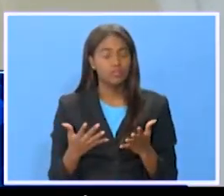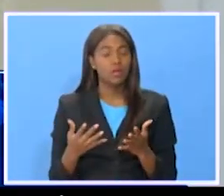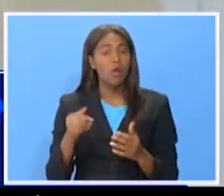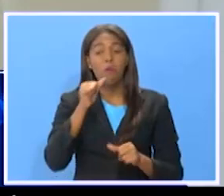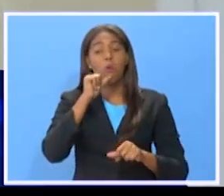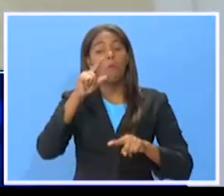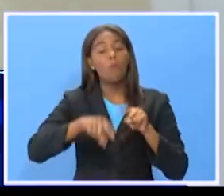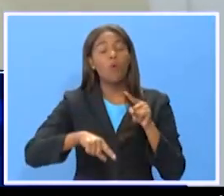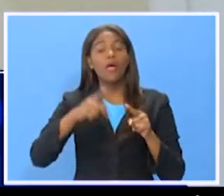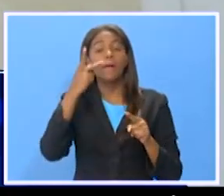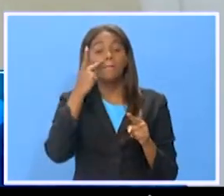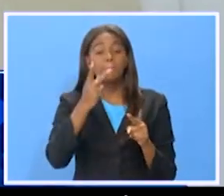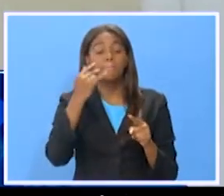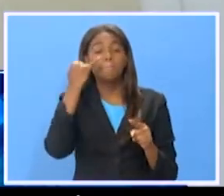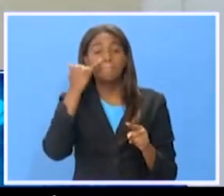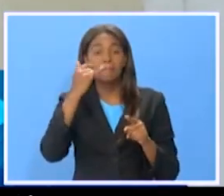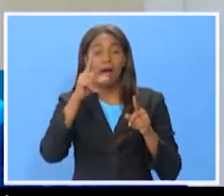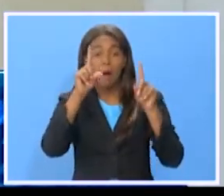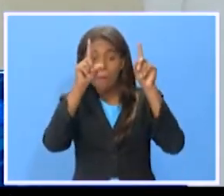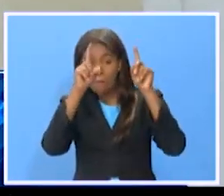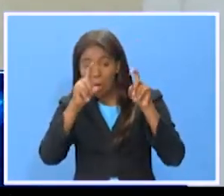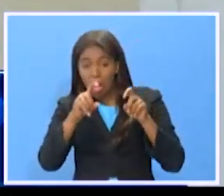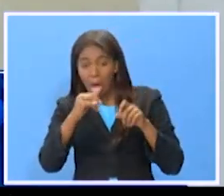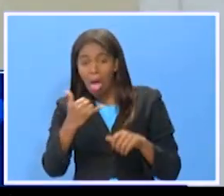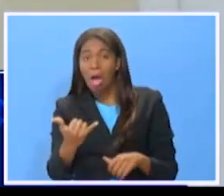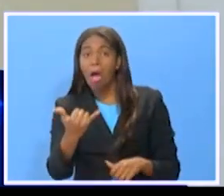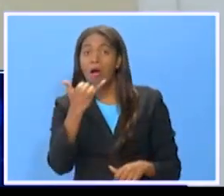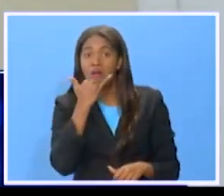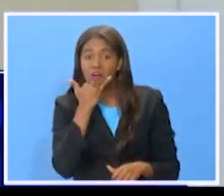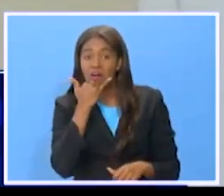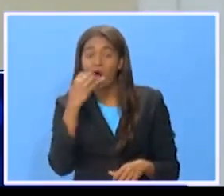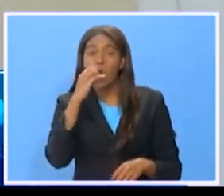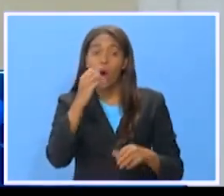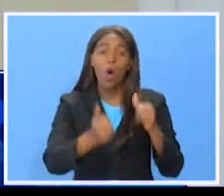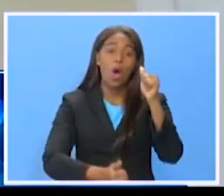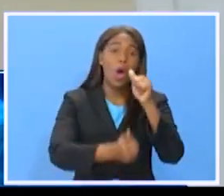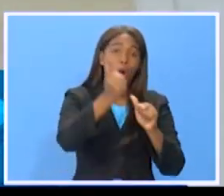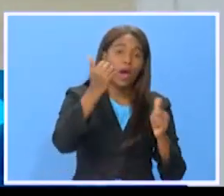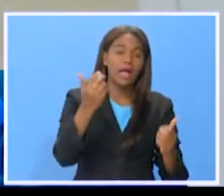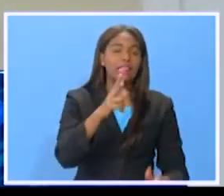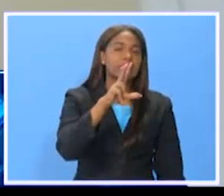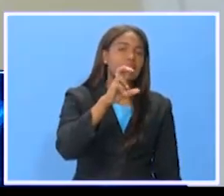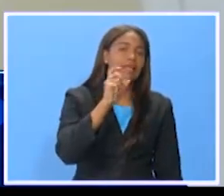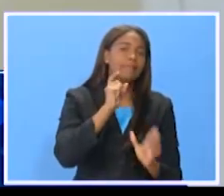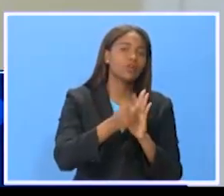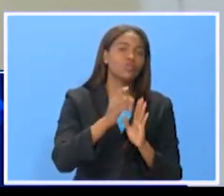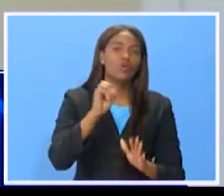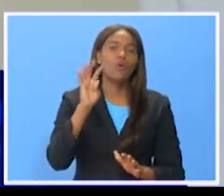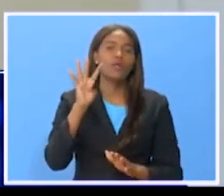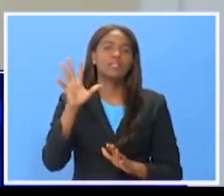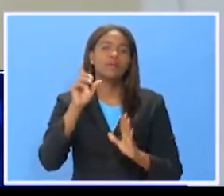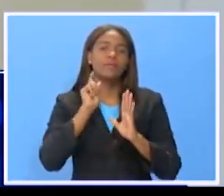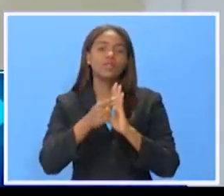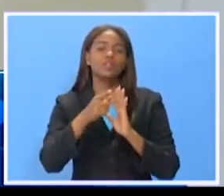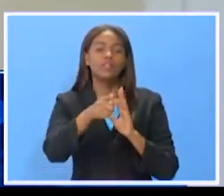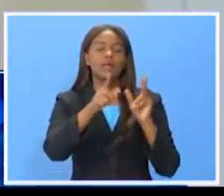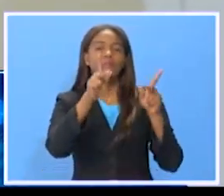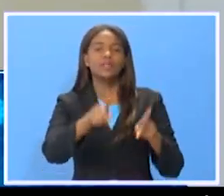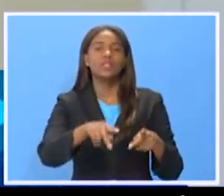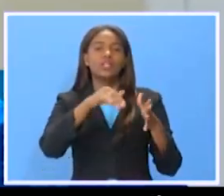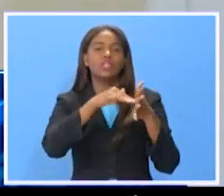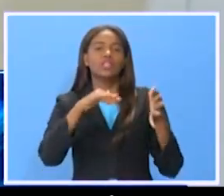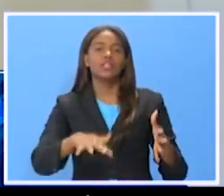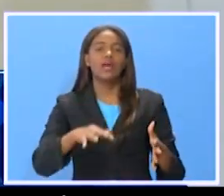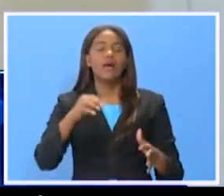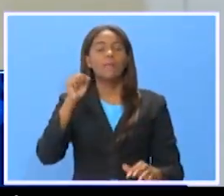puede determinar una simple prueba de media hora, 45 minutos, que el muchacho o la muchacha